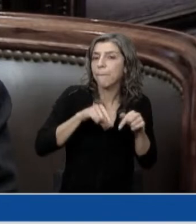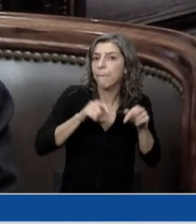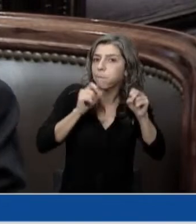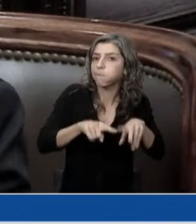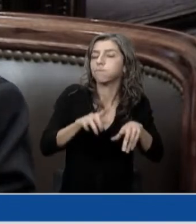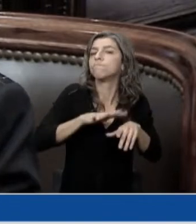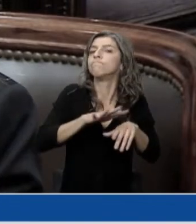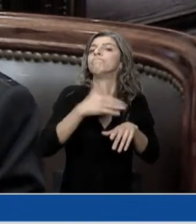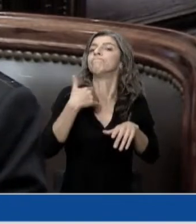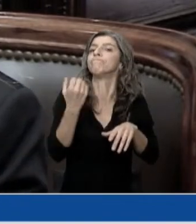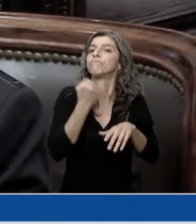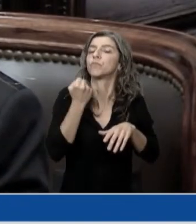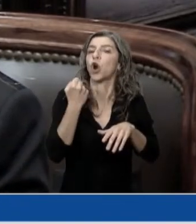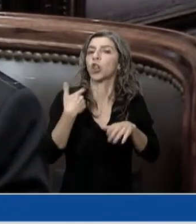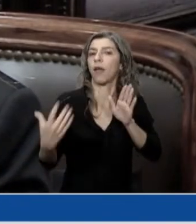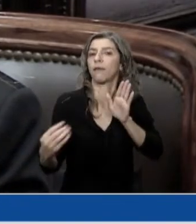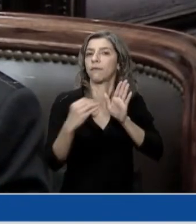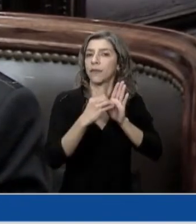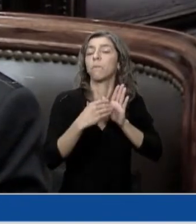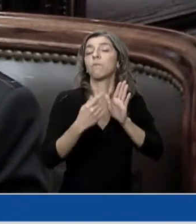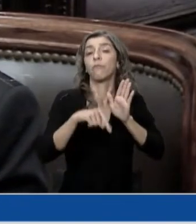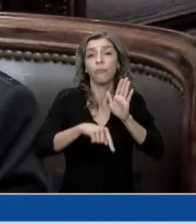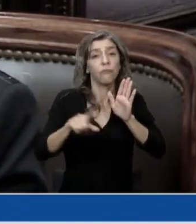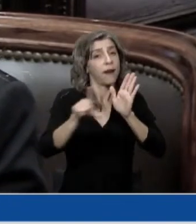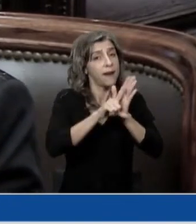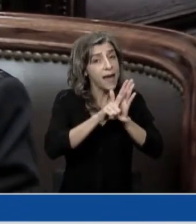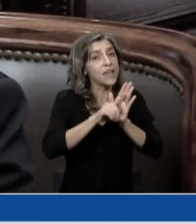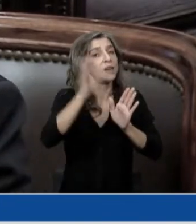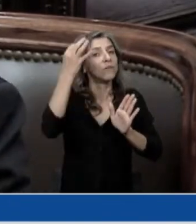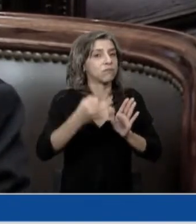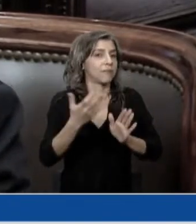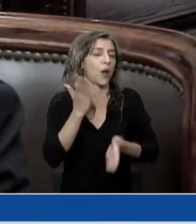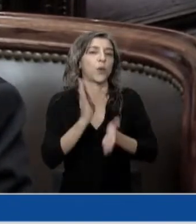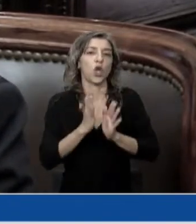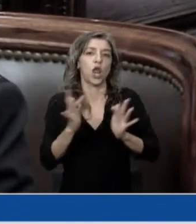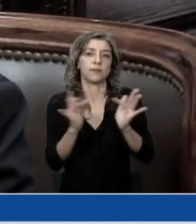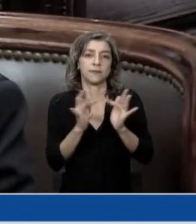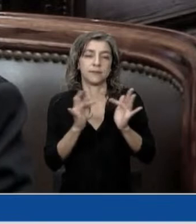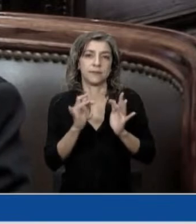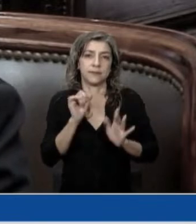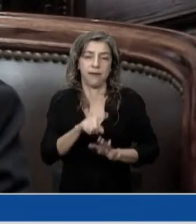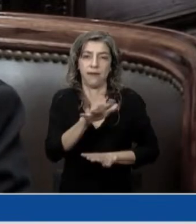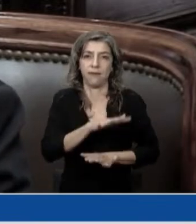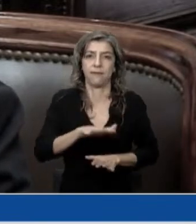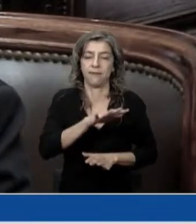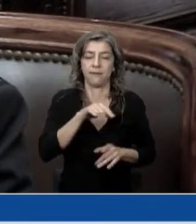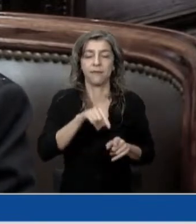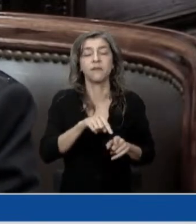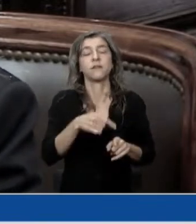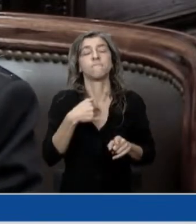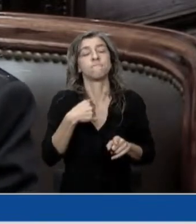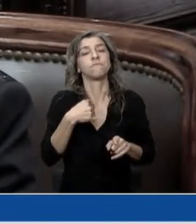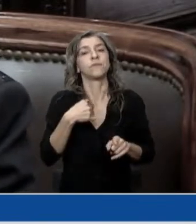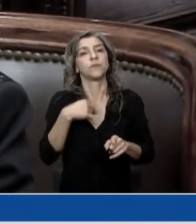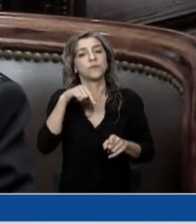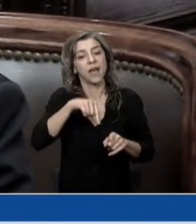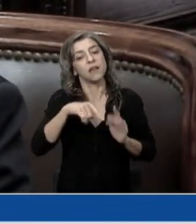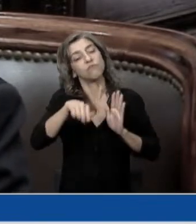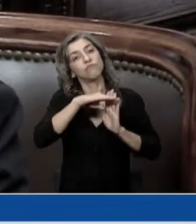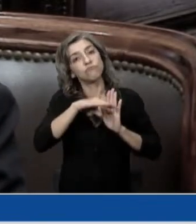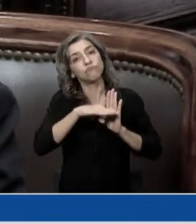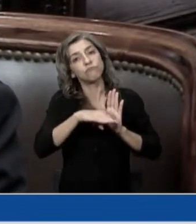tipifique lo que se va a denominar violencia digital y cuáles son fundamentalmente